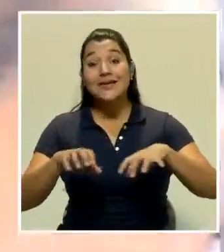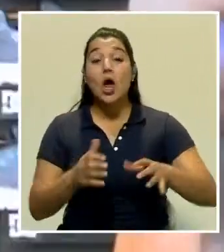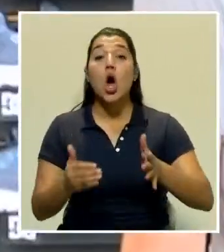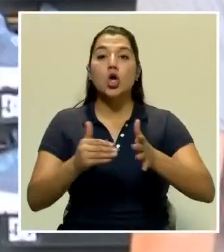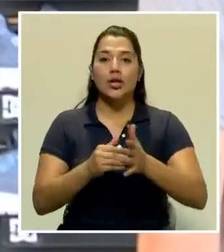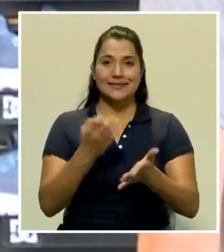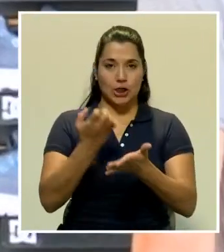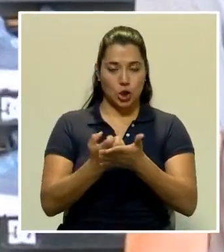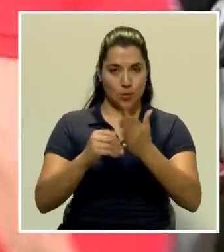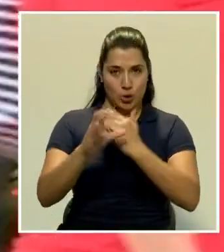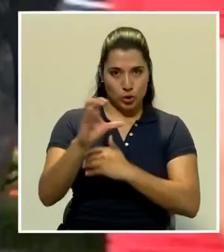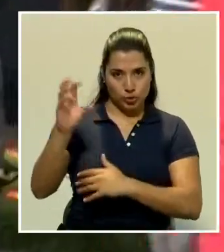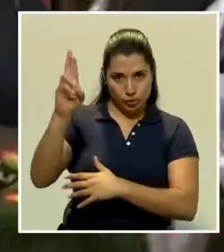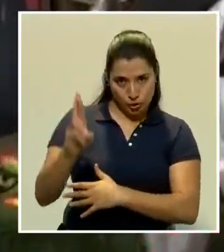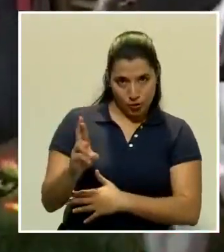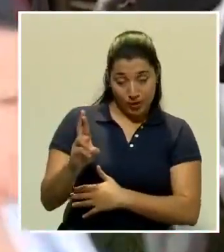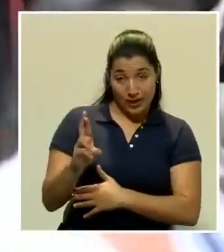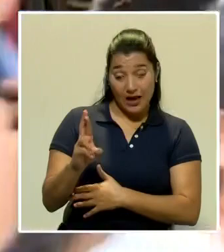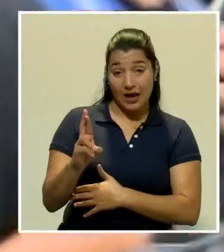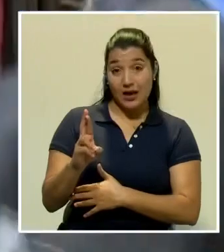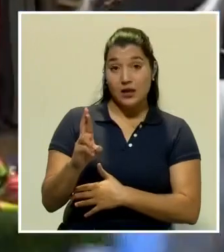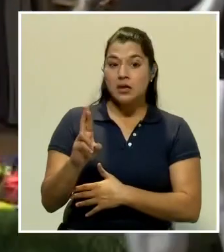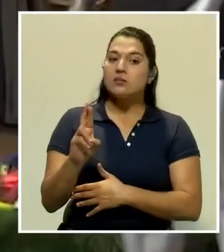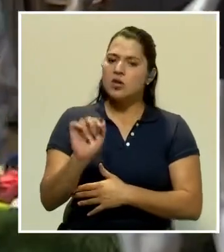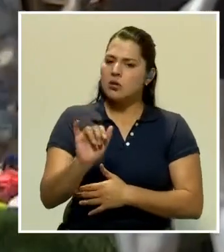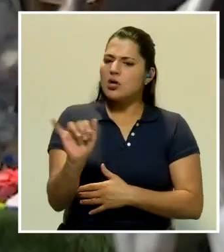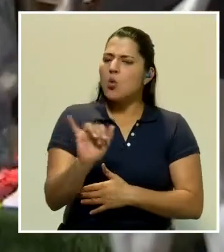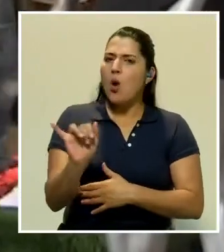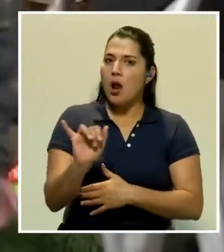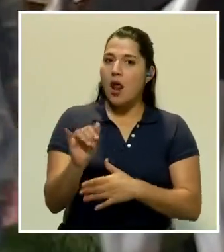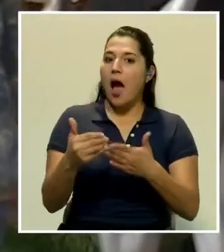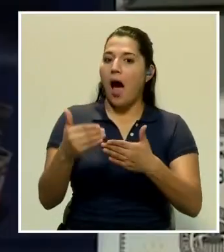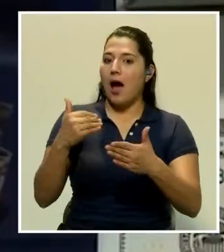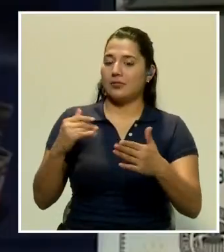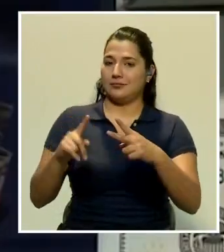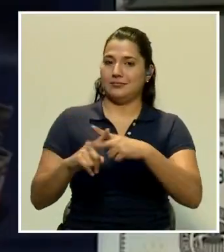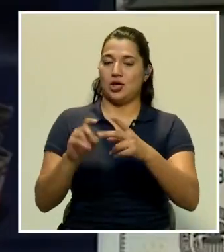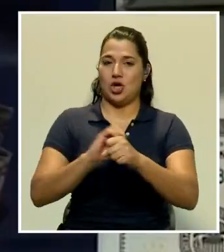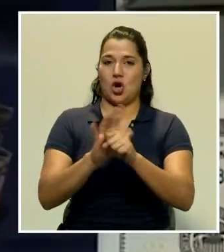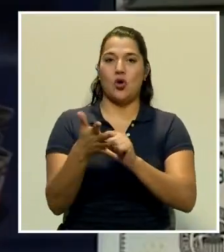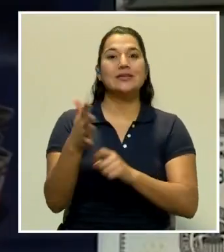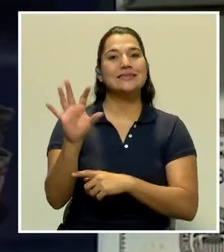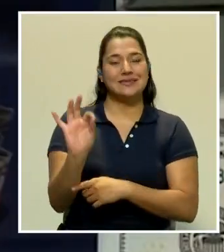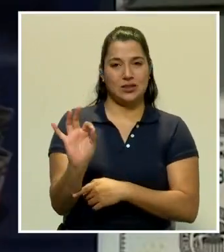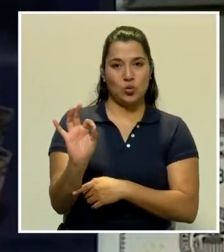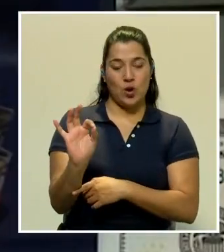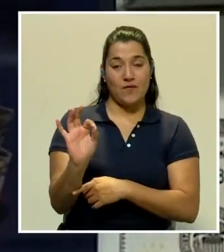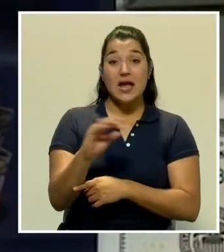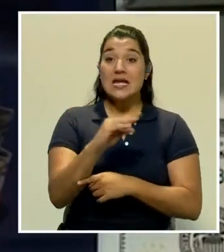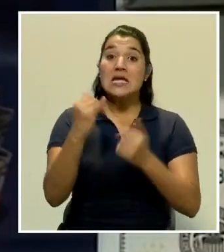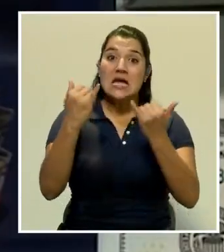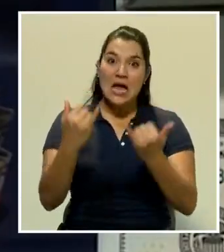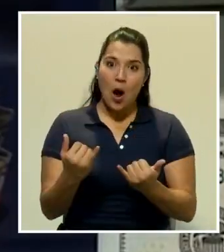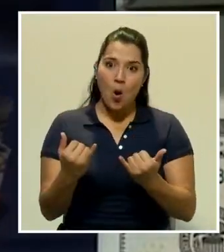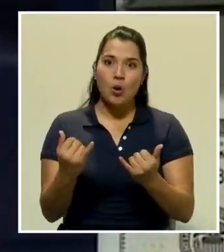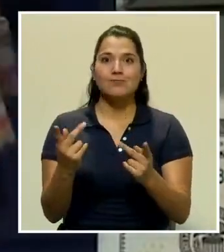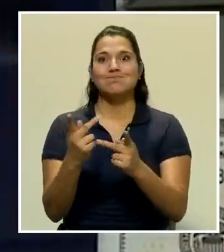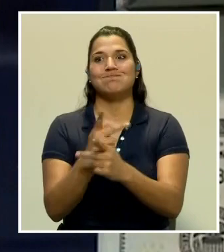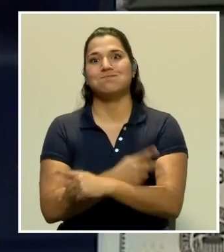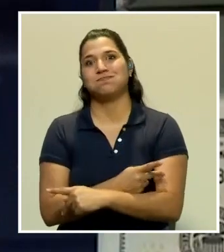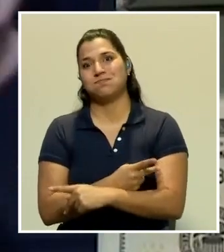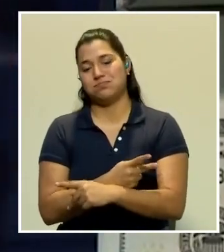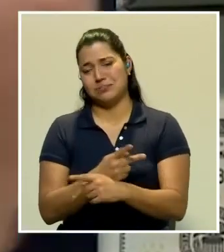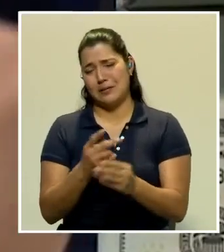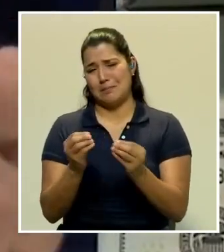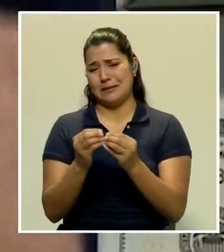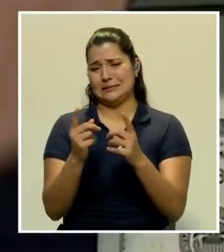Esto a raíz de la situación que ya existía antes de la declaración de emergencia nacional por el COVID-19 y que se ha agravado a causa de la